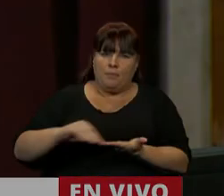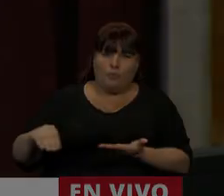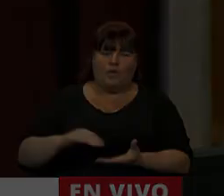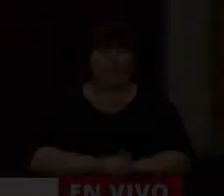mara brawer